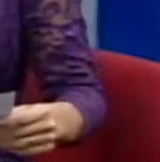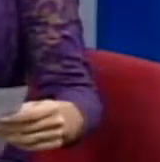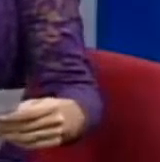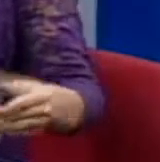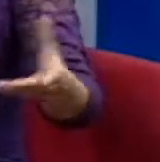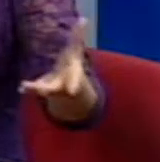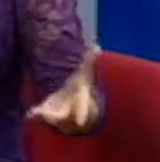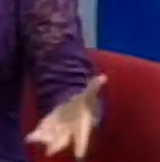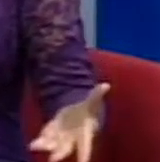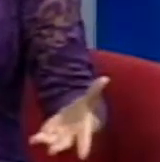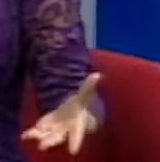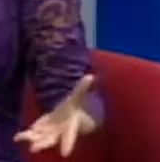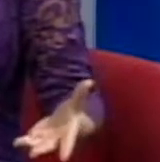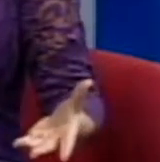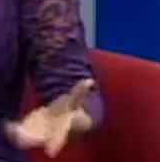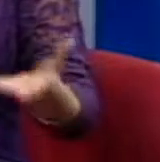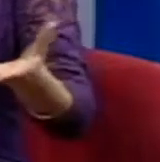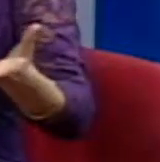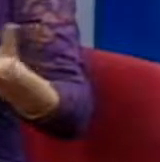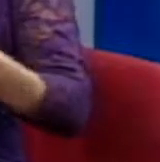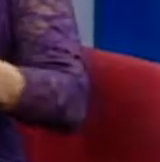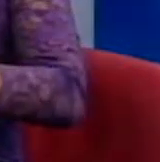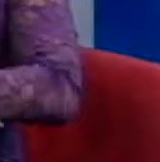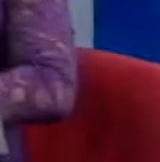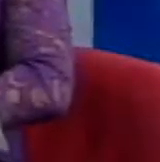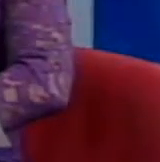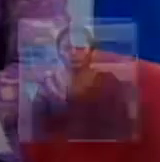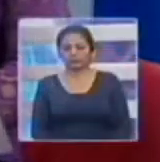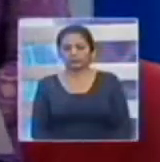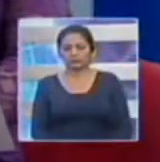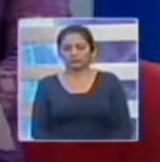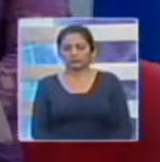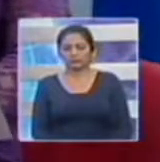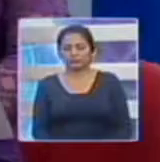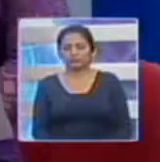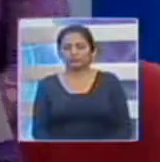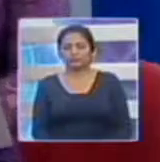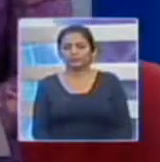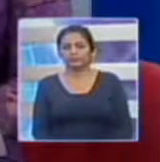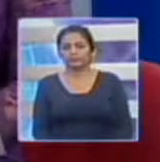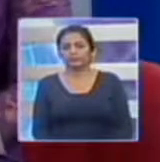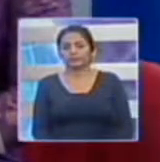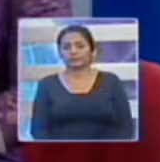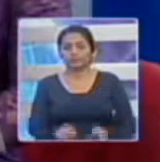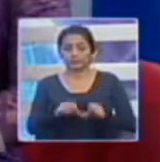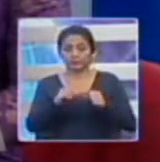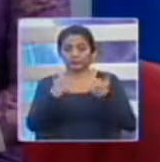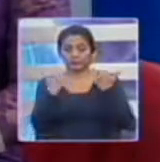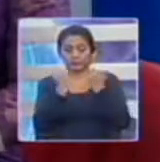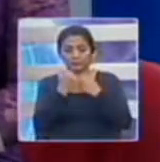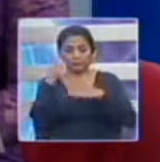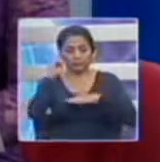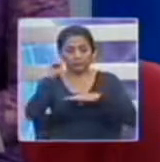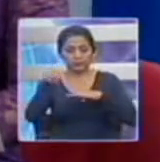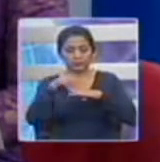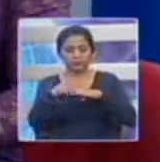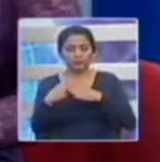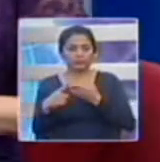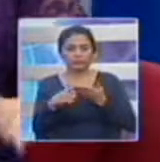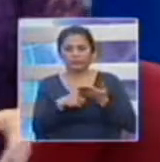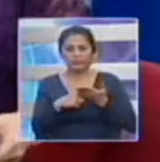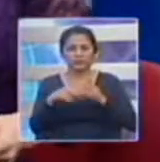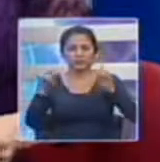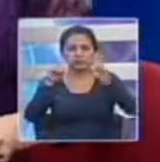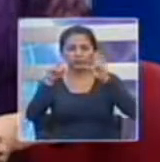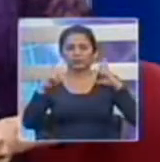Propósito de recoger propuestas que aporten al nuevo Código Orgánico de la Salud que analizará la Asamblea Nacional, la ministra del ramo,